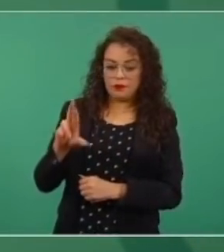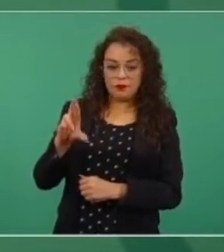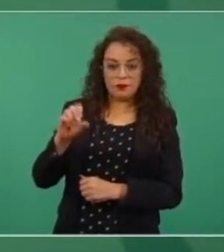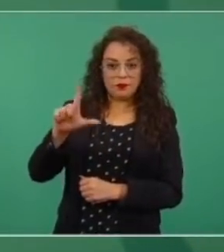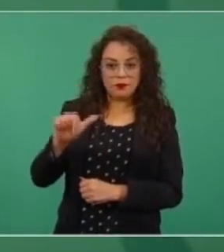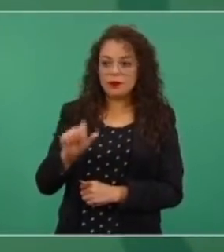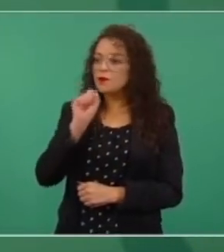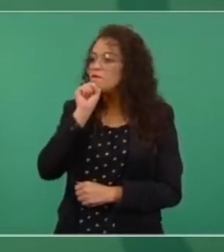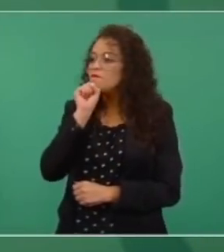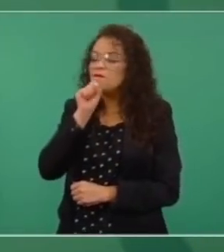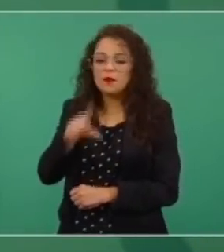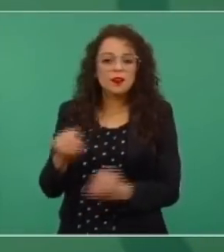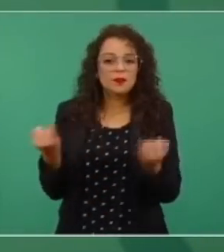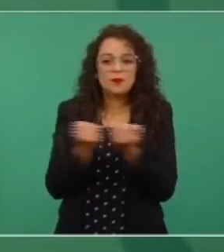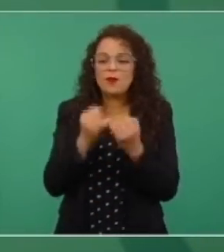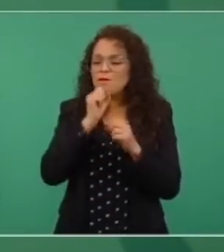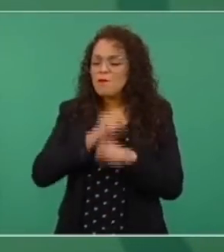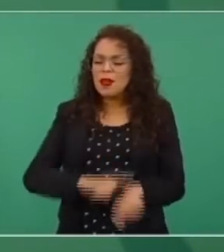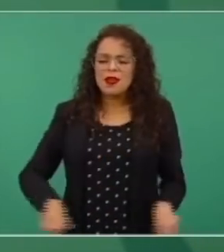lo mismo.